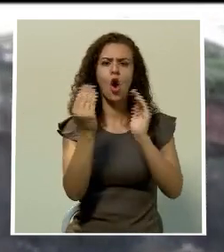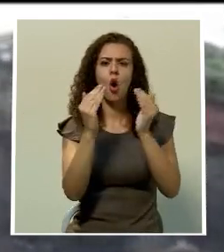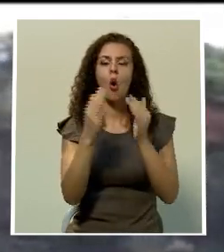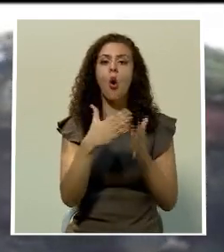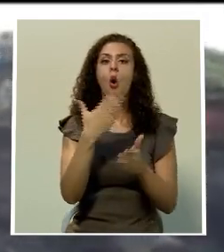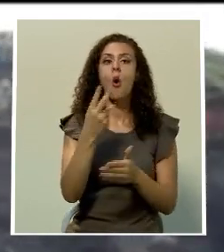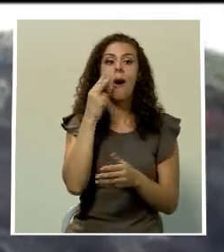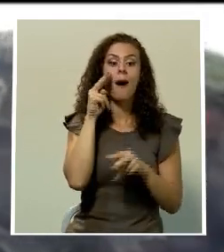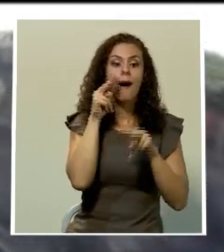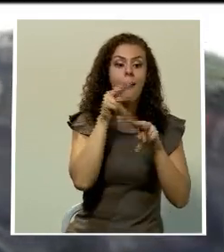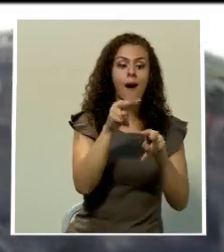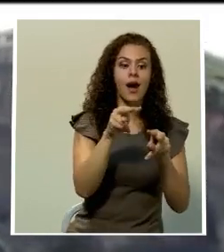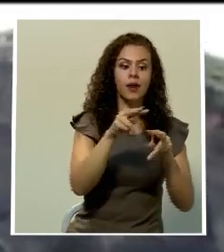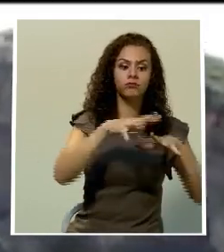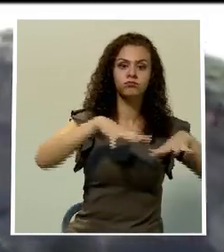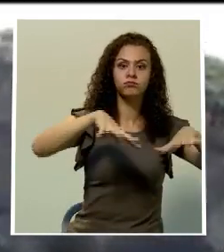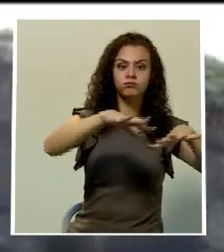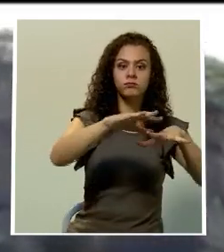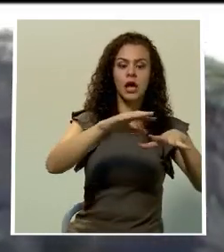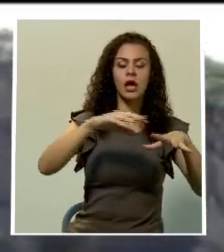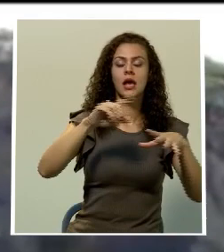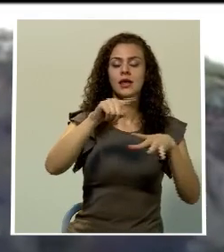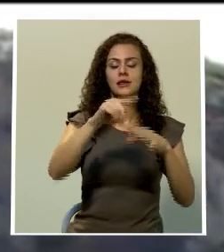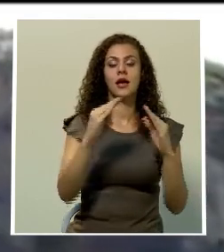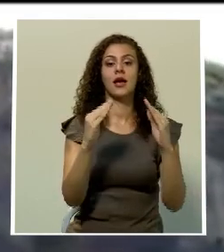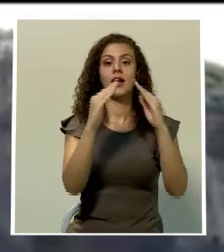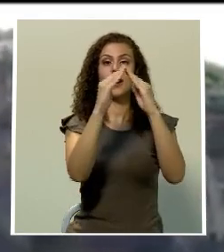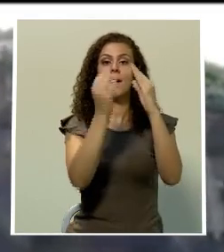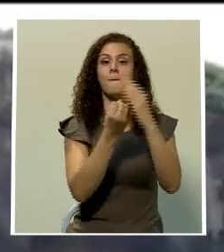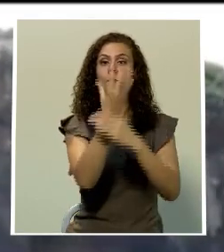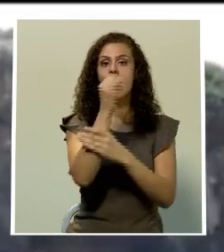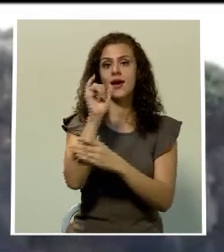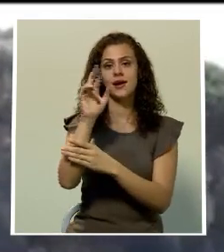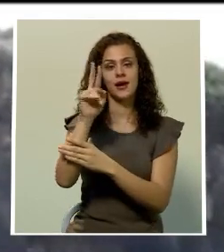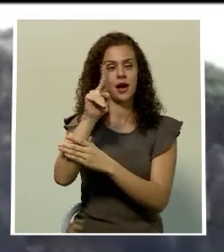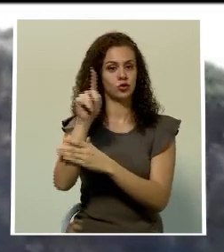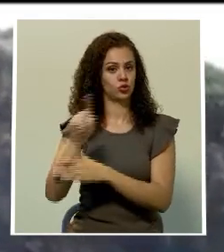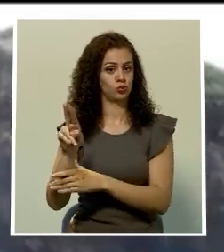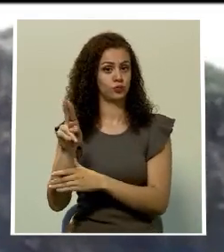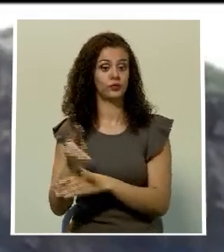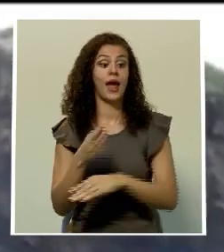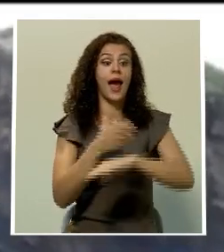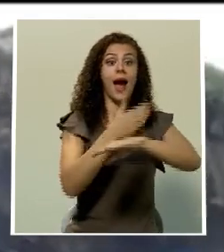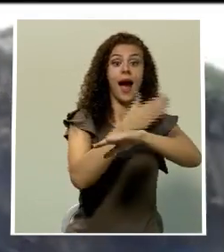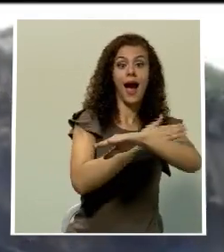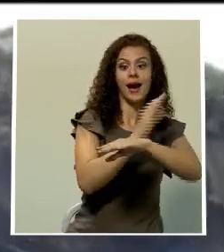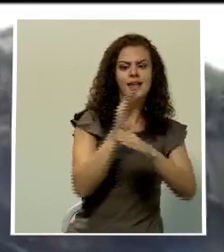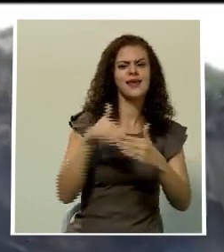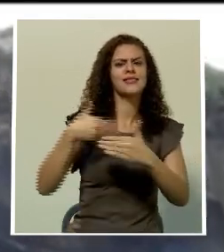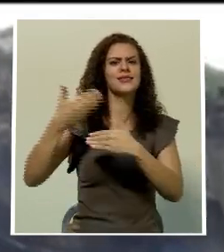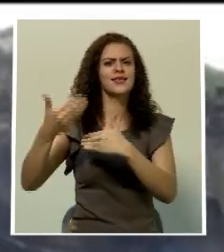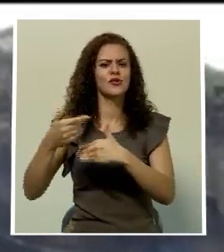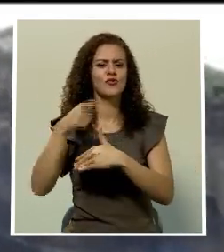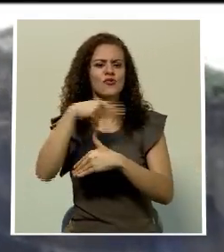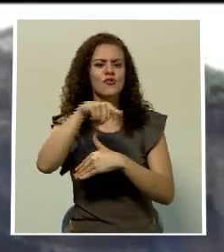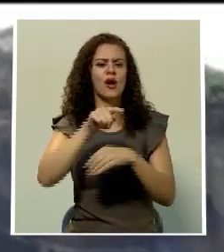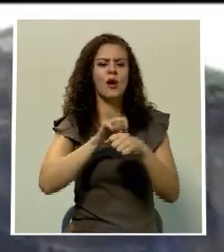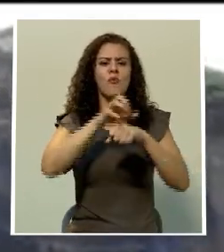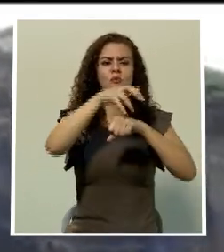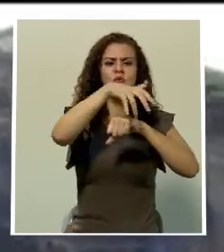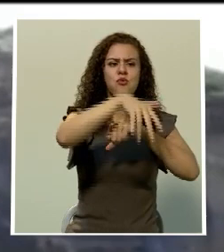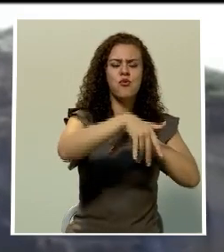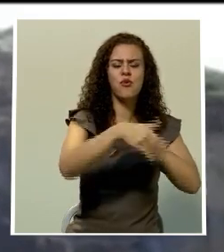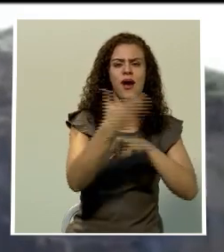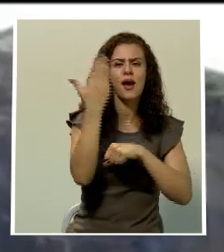se visualizaba la geografía en los alrededores de la cima del volcán Irazú, un antes y un después de lo que fue el